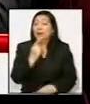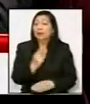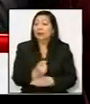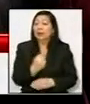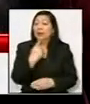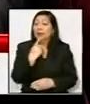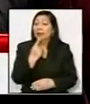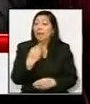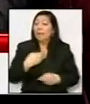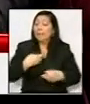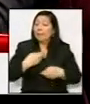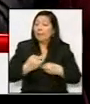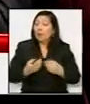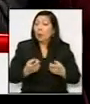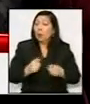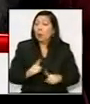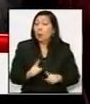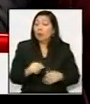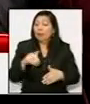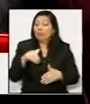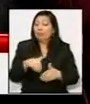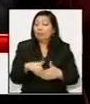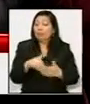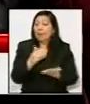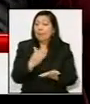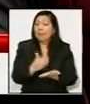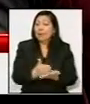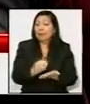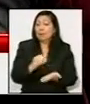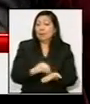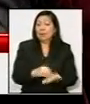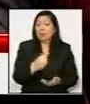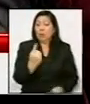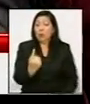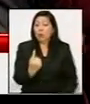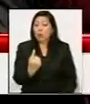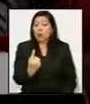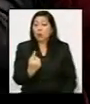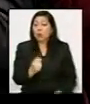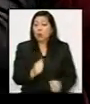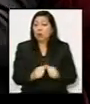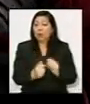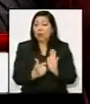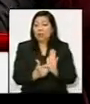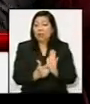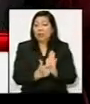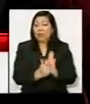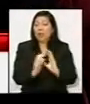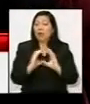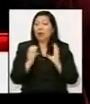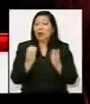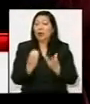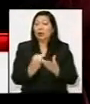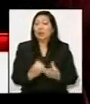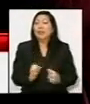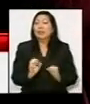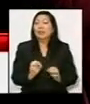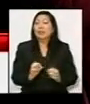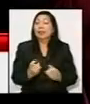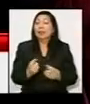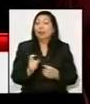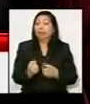se declaraba procedente cuando se votaba la mitad más uno del número legal del mismo el congreso sin los